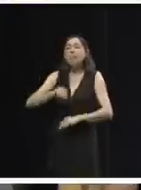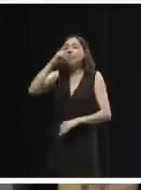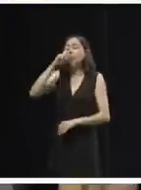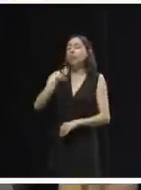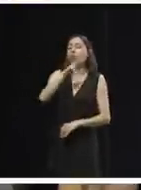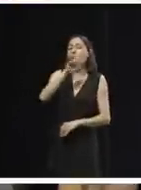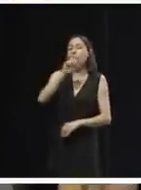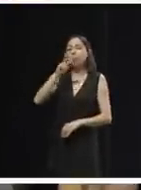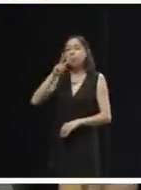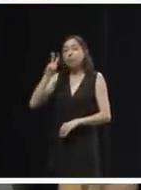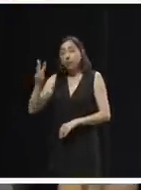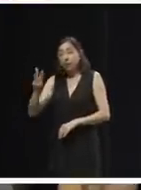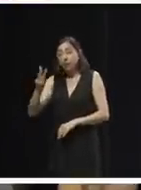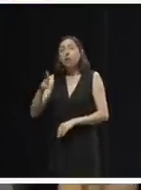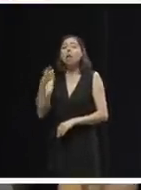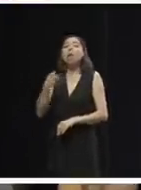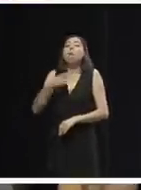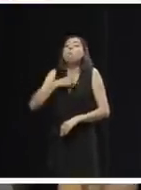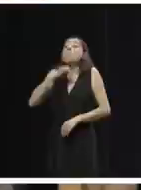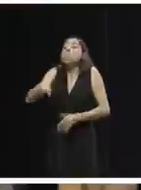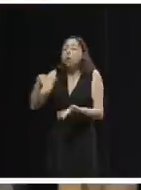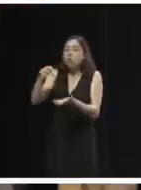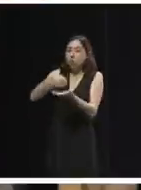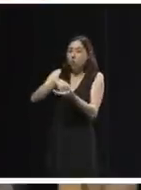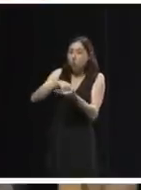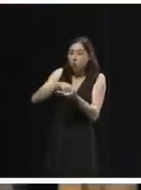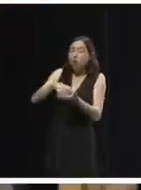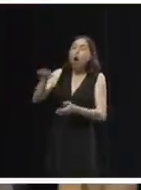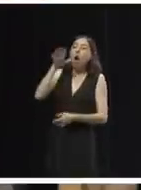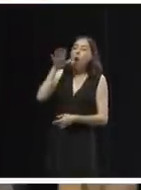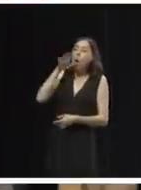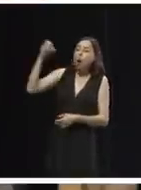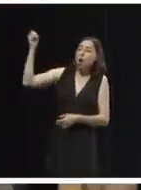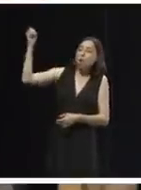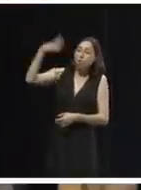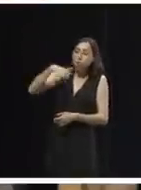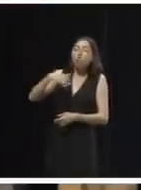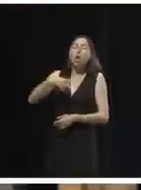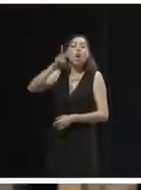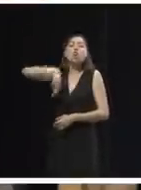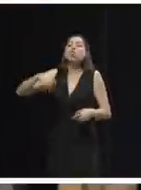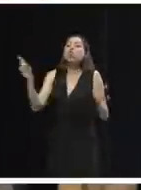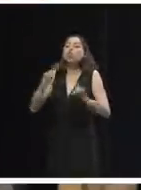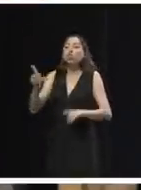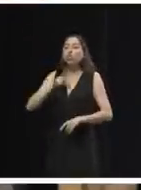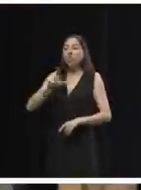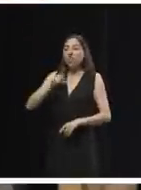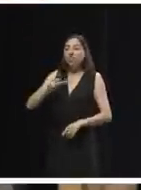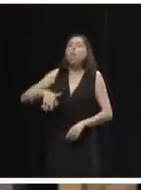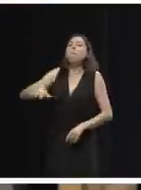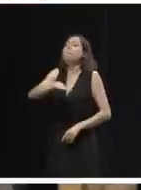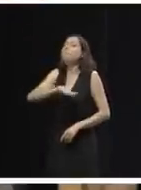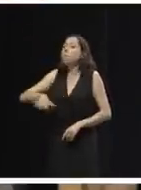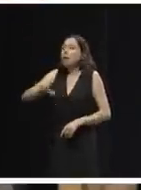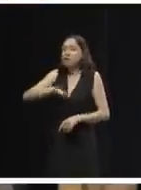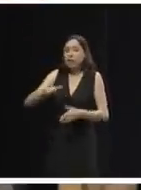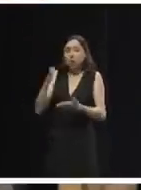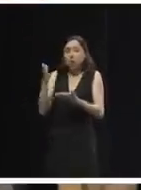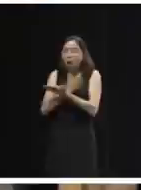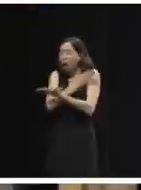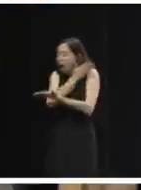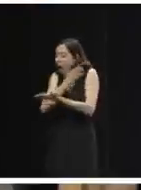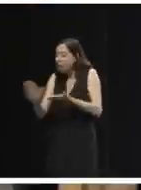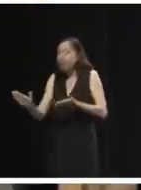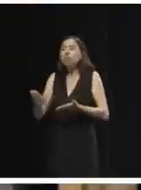cuestionar que el suministro de agua y de energía eléctrica no son derechos fundamentales independientemente de la